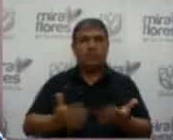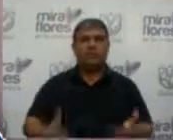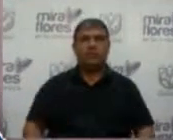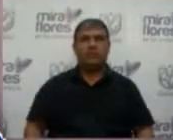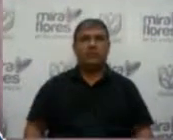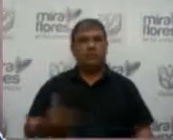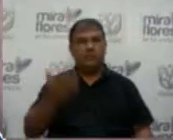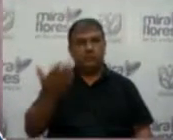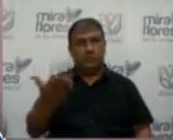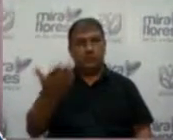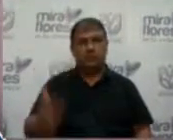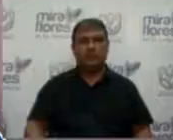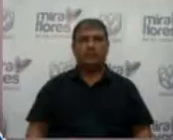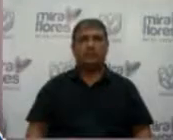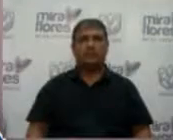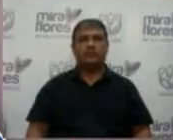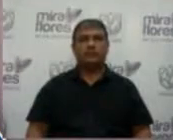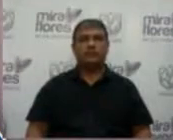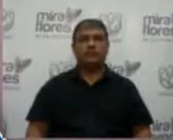Adelante, por favor.